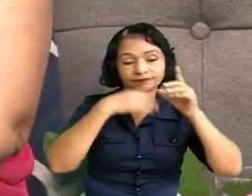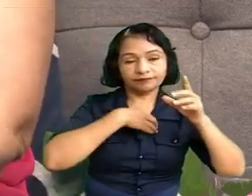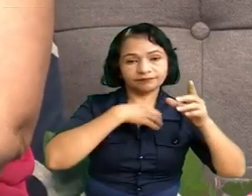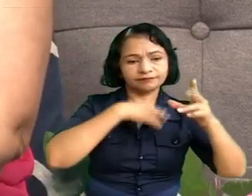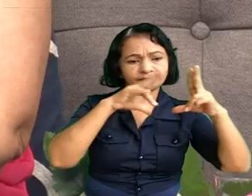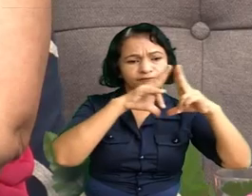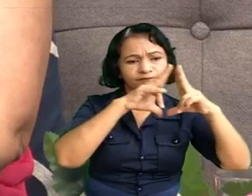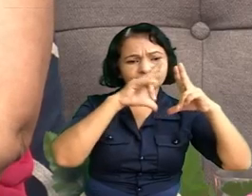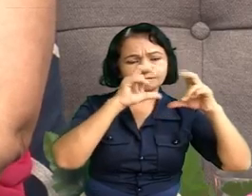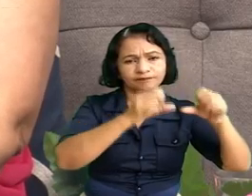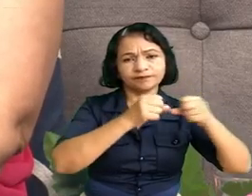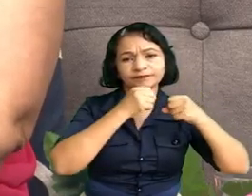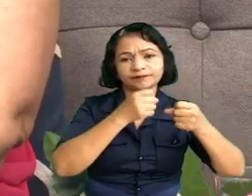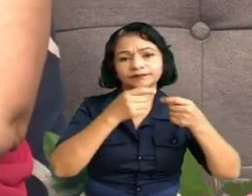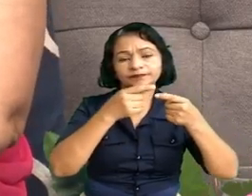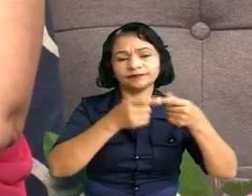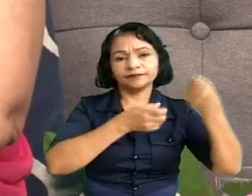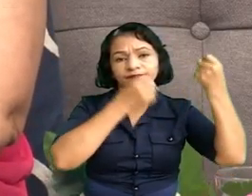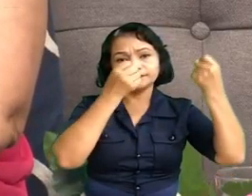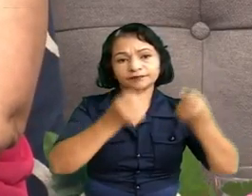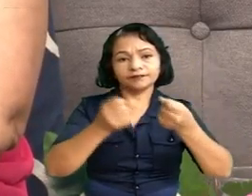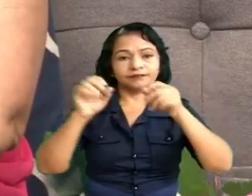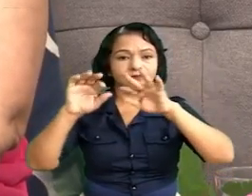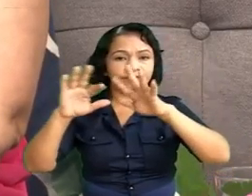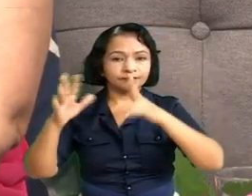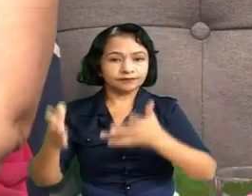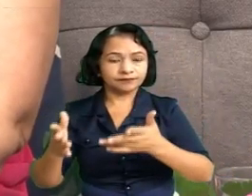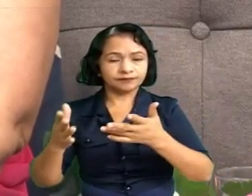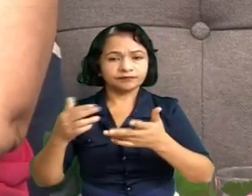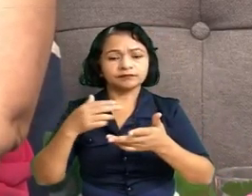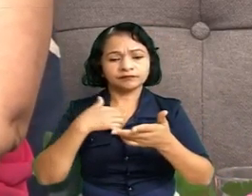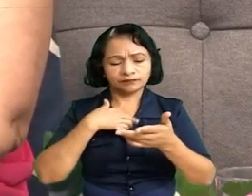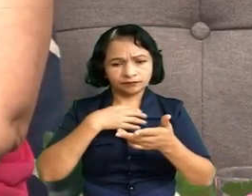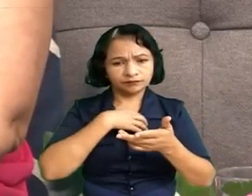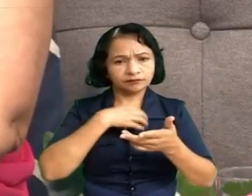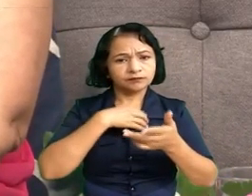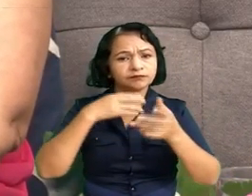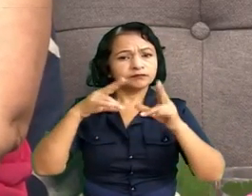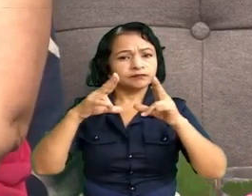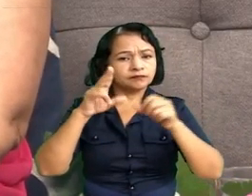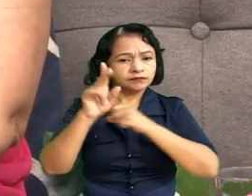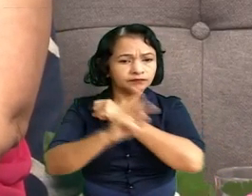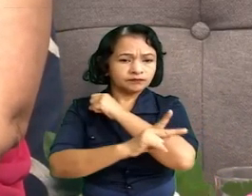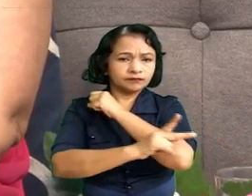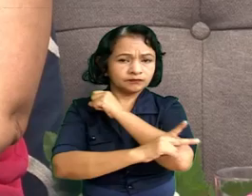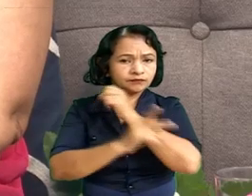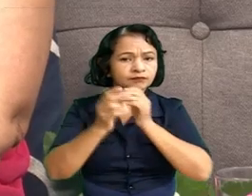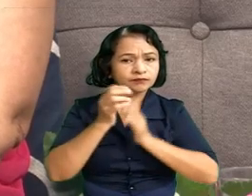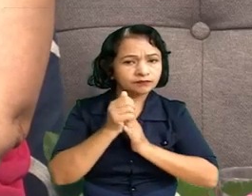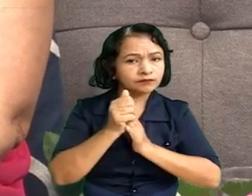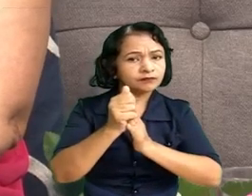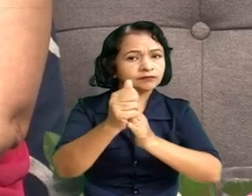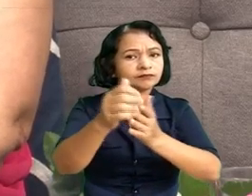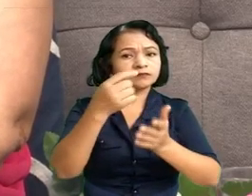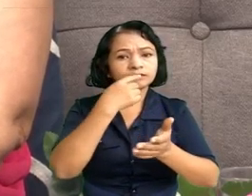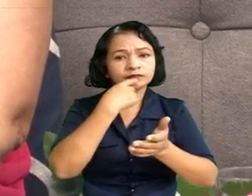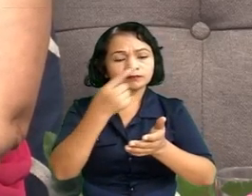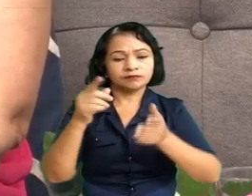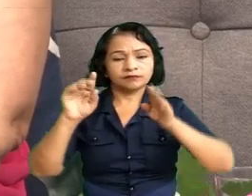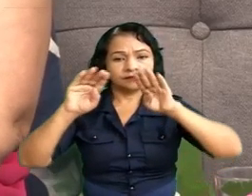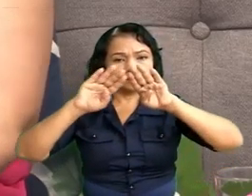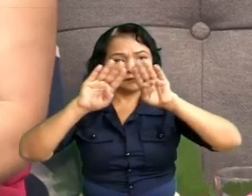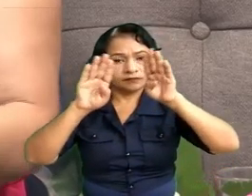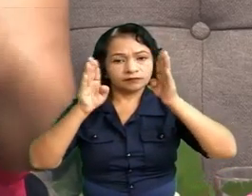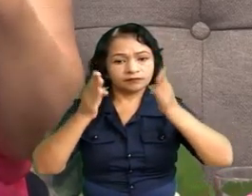se expresa en que la y los nicaragüenses vamos a conducir nuestro destino. De ahí es que Blanquita